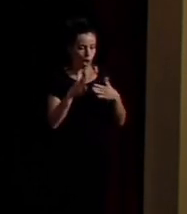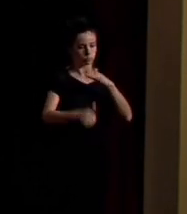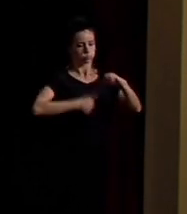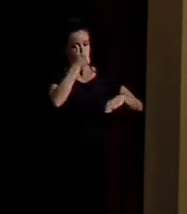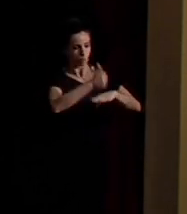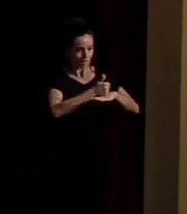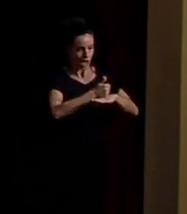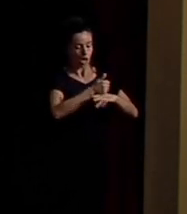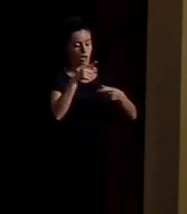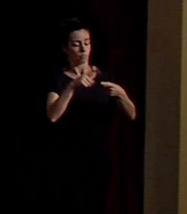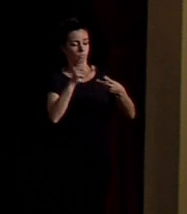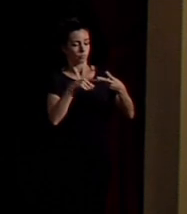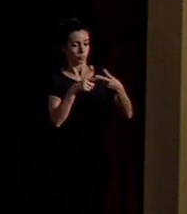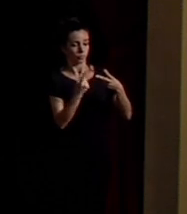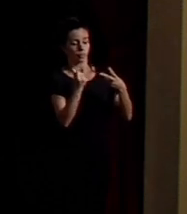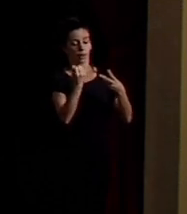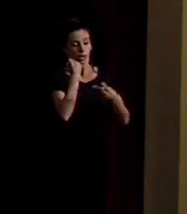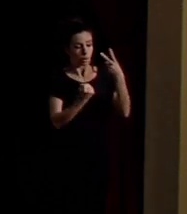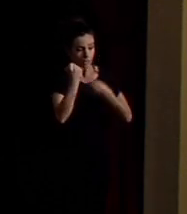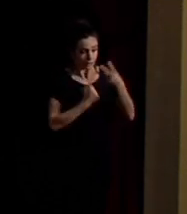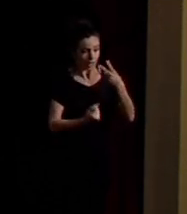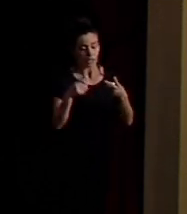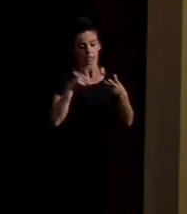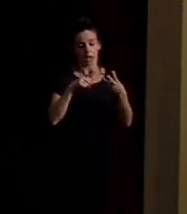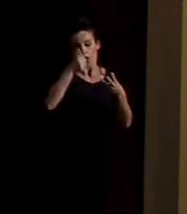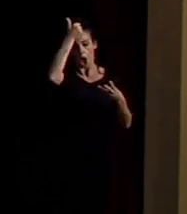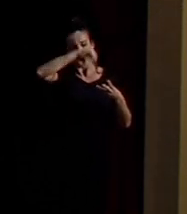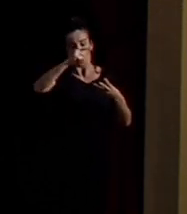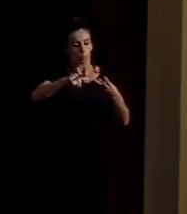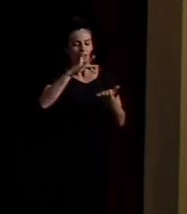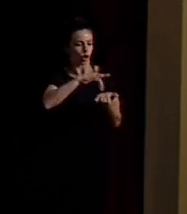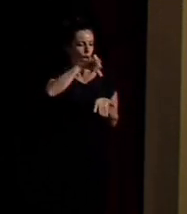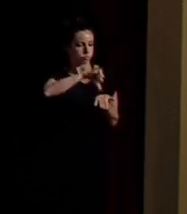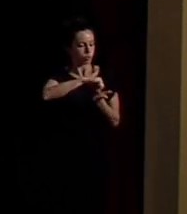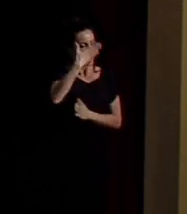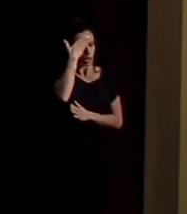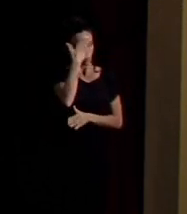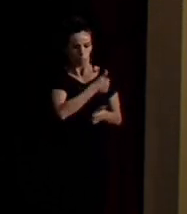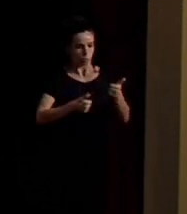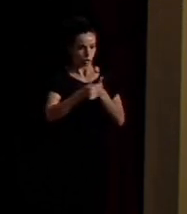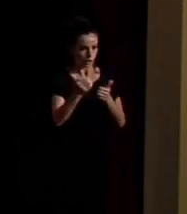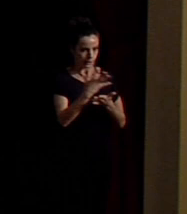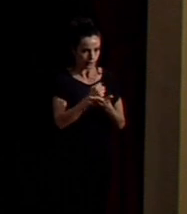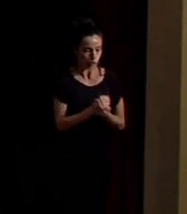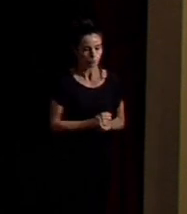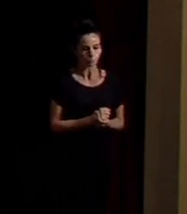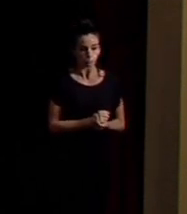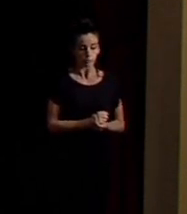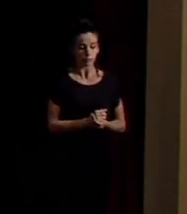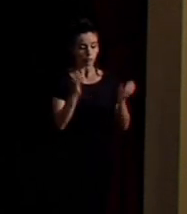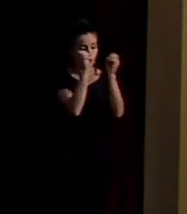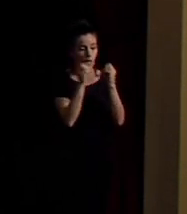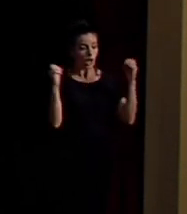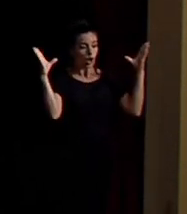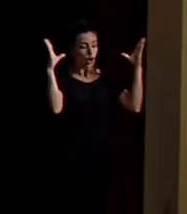el capitalista y el etnocéntrico, ¿no? ¿Cuál sería el contexto en el que nos tendríamos que situar, ¿no? En esta diapositiva lo que